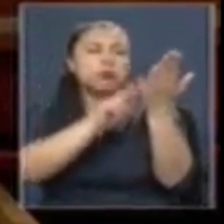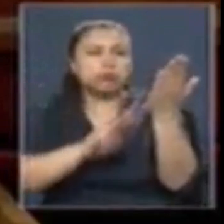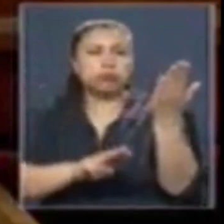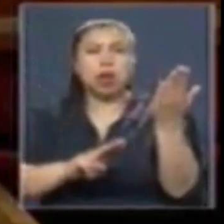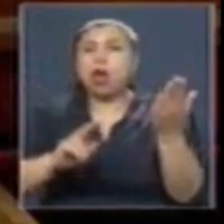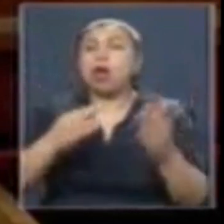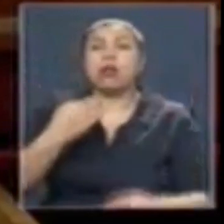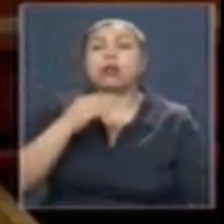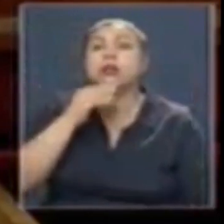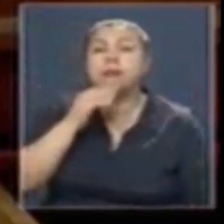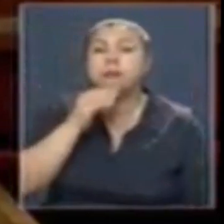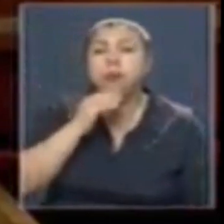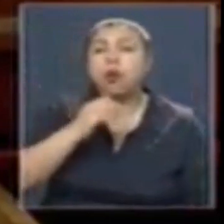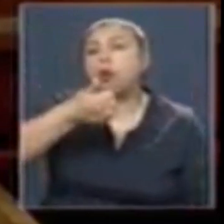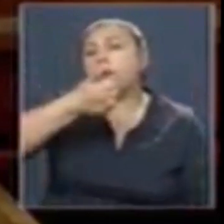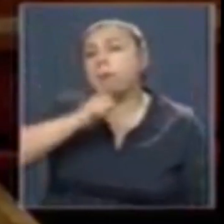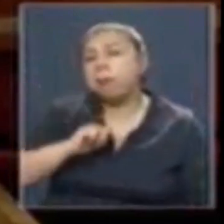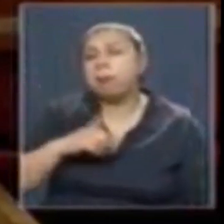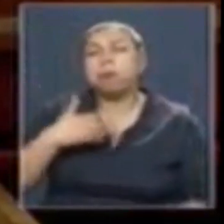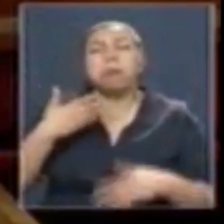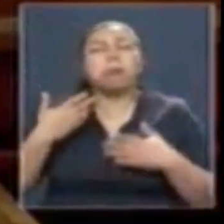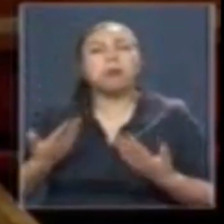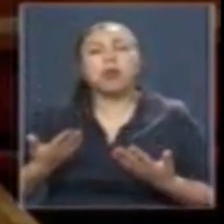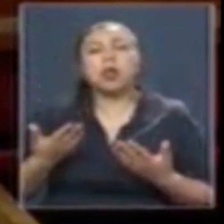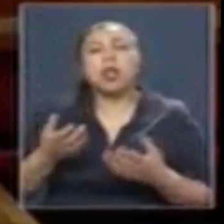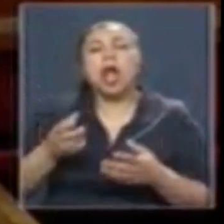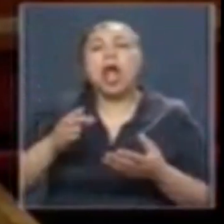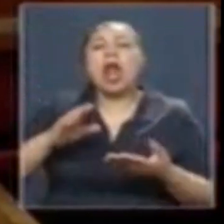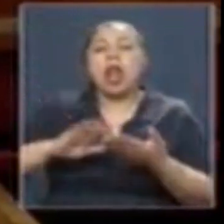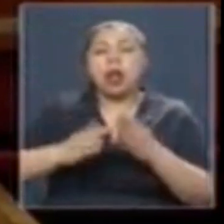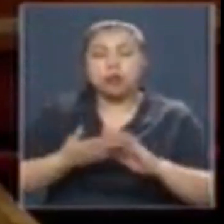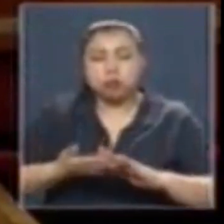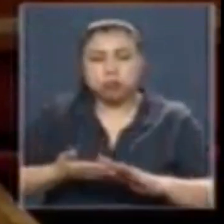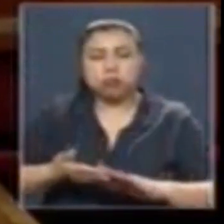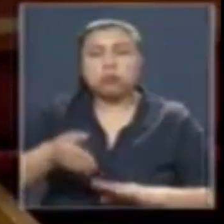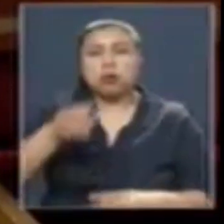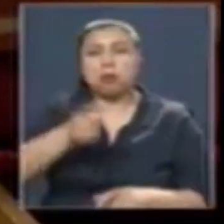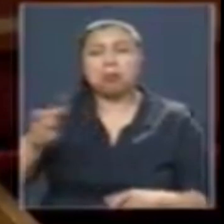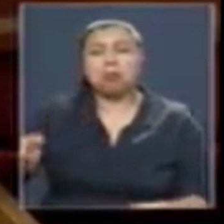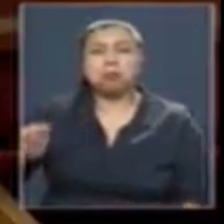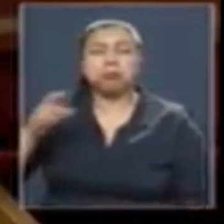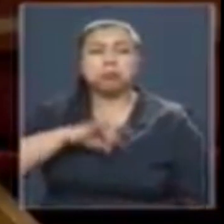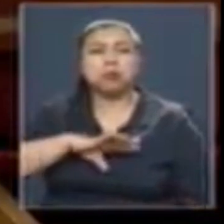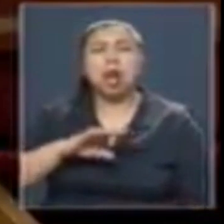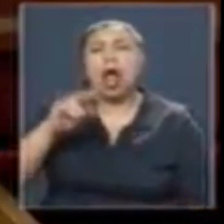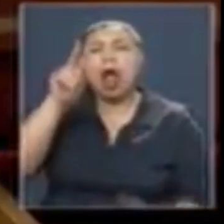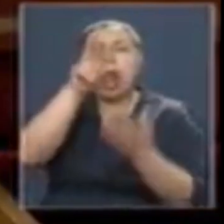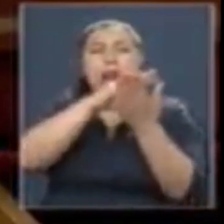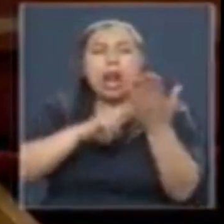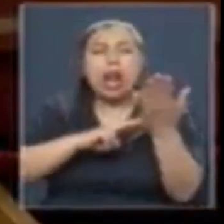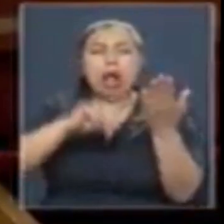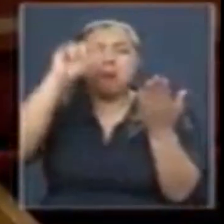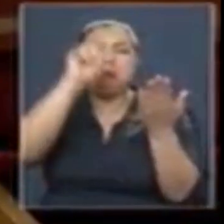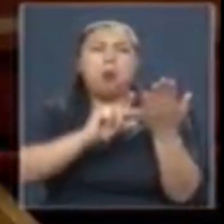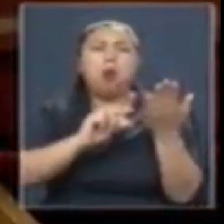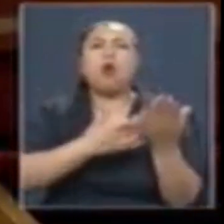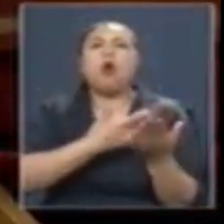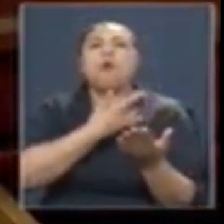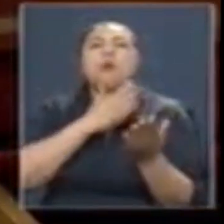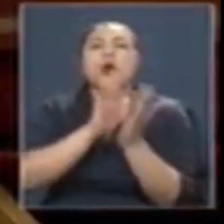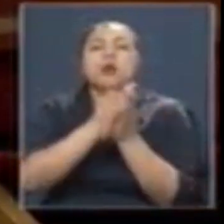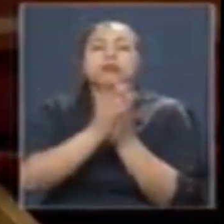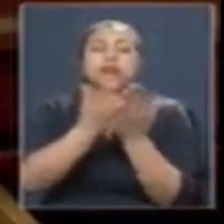secreto que uno de los factores por los que la población chilena no lee y lee muy poco es por la dificultad de acceder a los